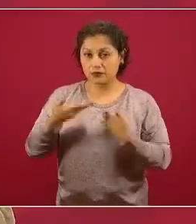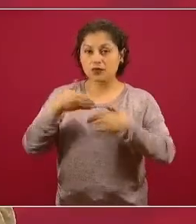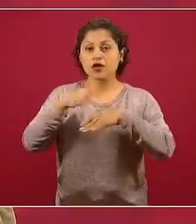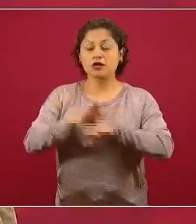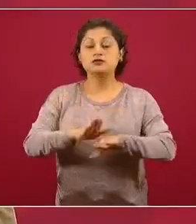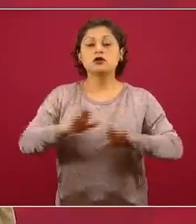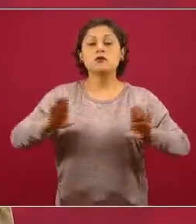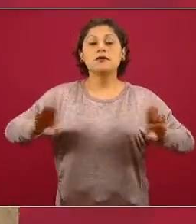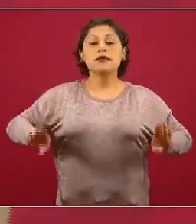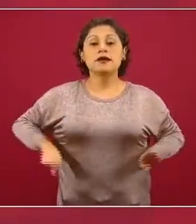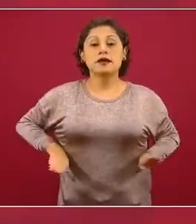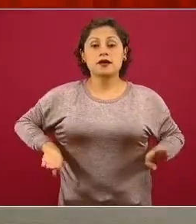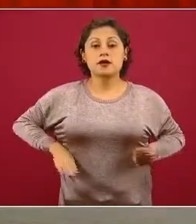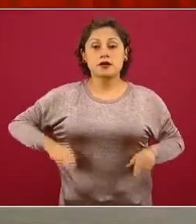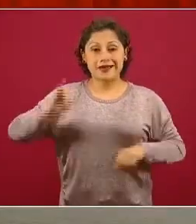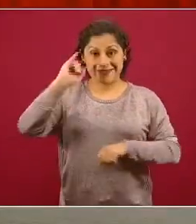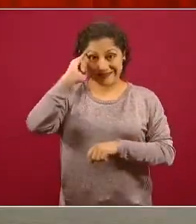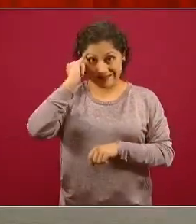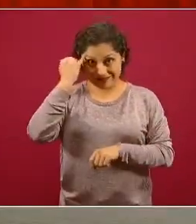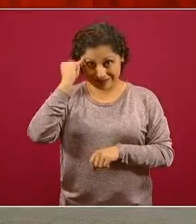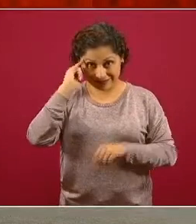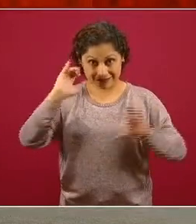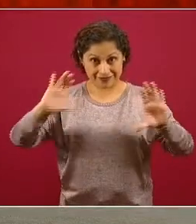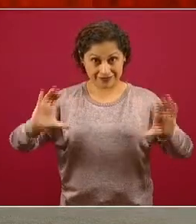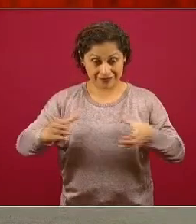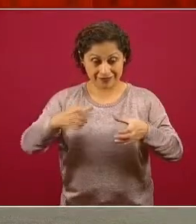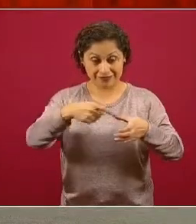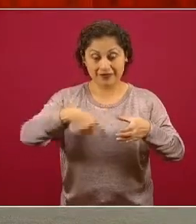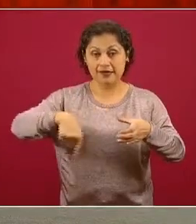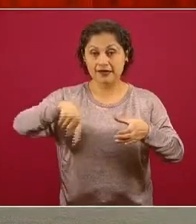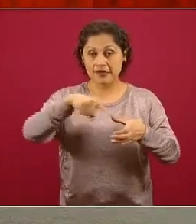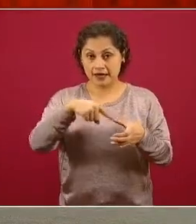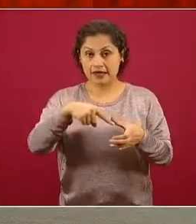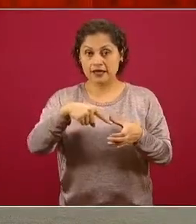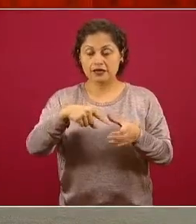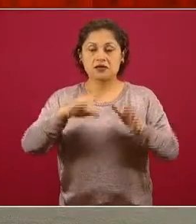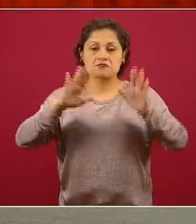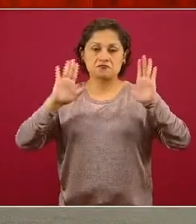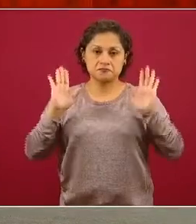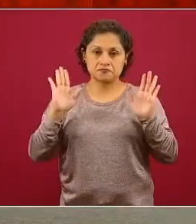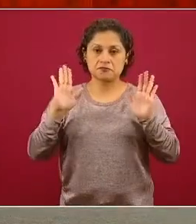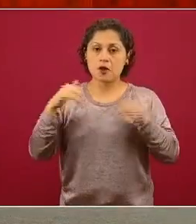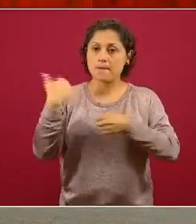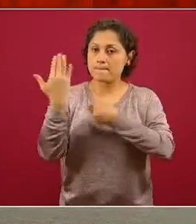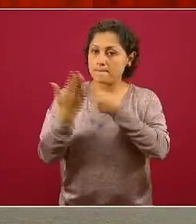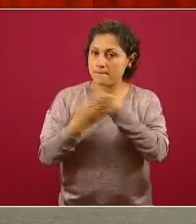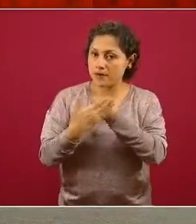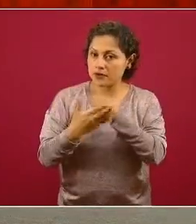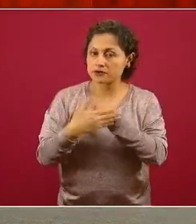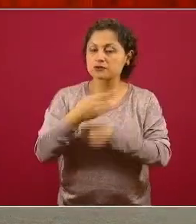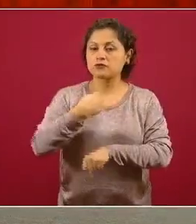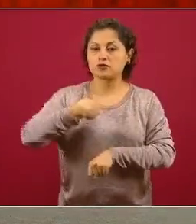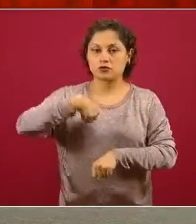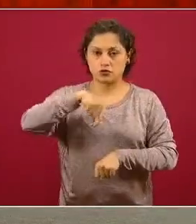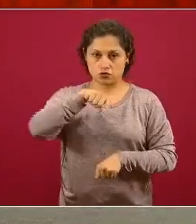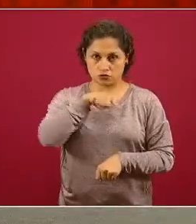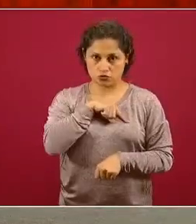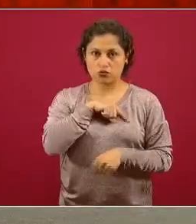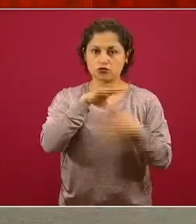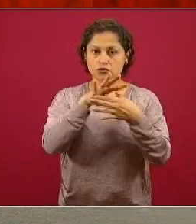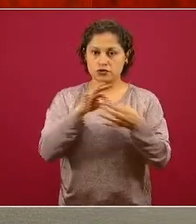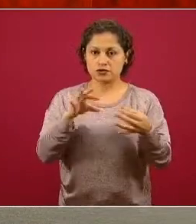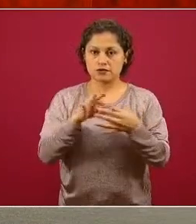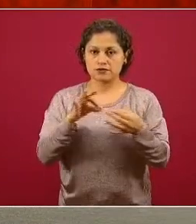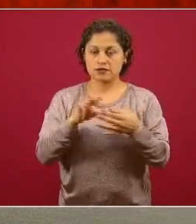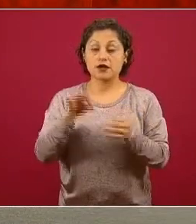hemos comentado, estamos próximos a lanzar un esquema general que comentaremos mañana en la Comisión de